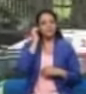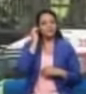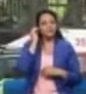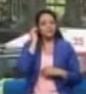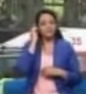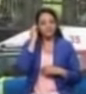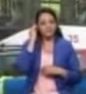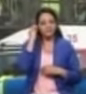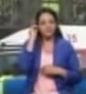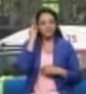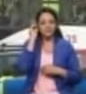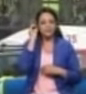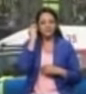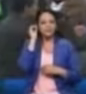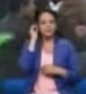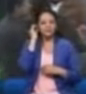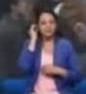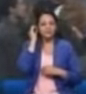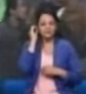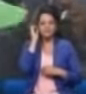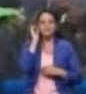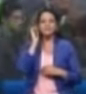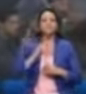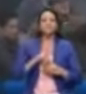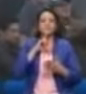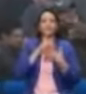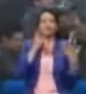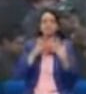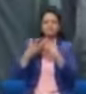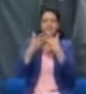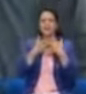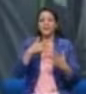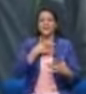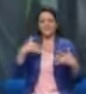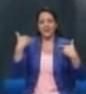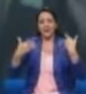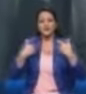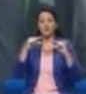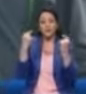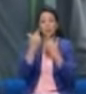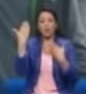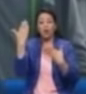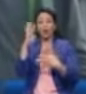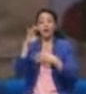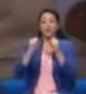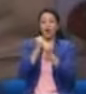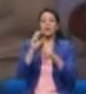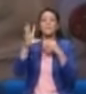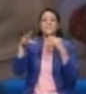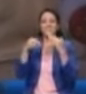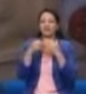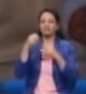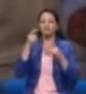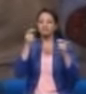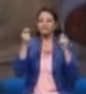Al llegar a la sede del movimiento Alianza País, se unieron. Están contentos porque su organización política estará 4 años más en el poder. Dicen